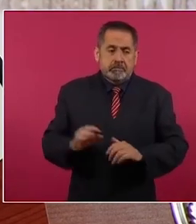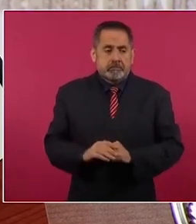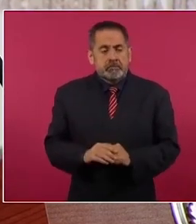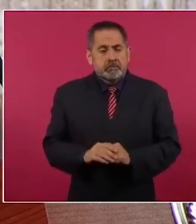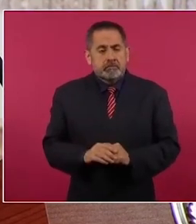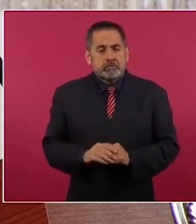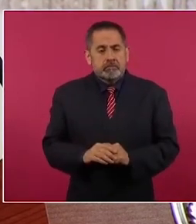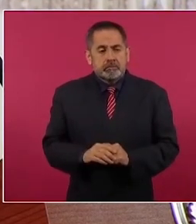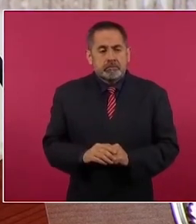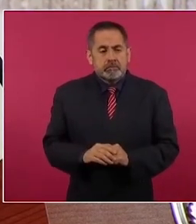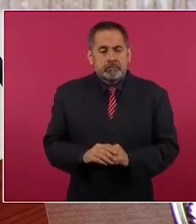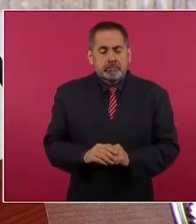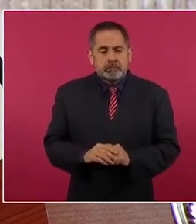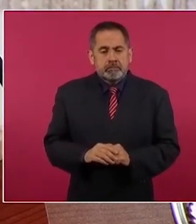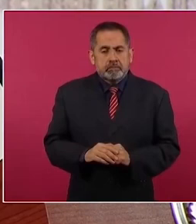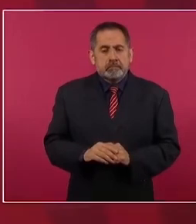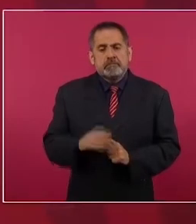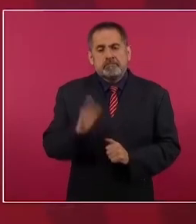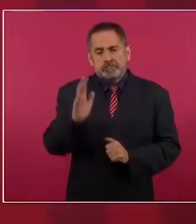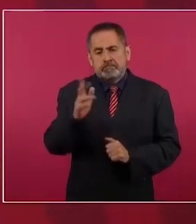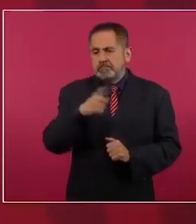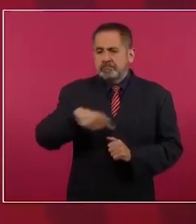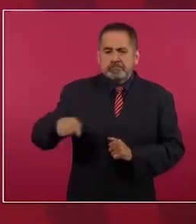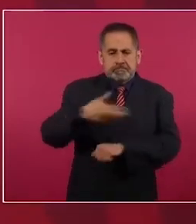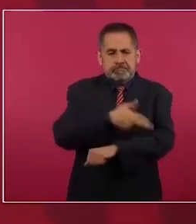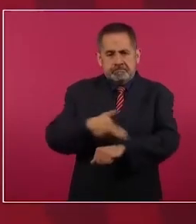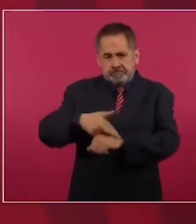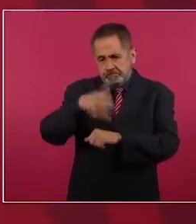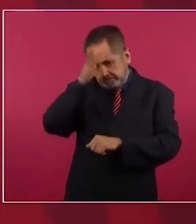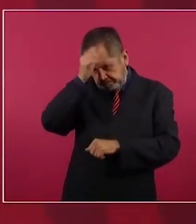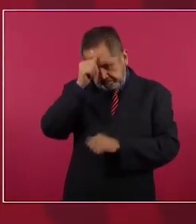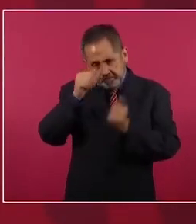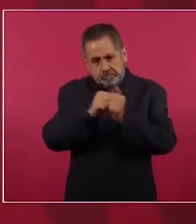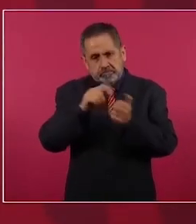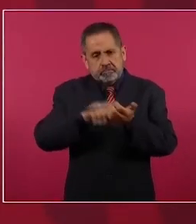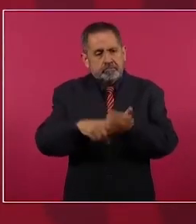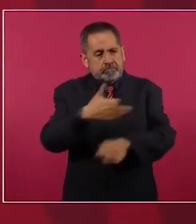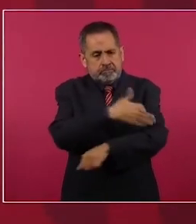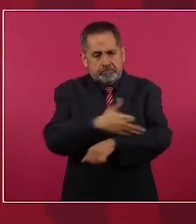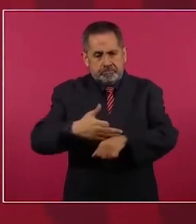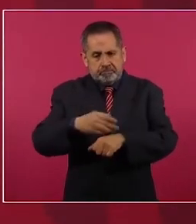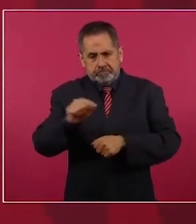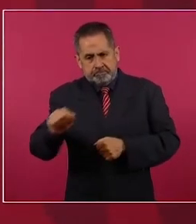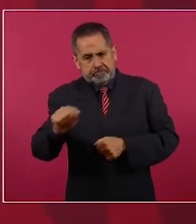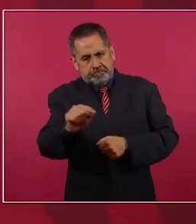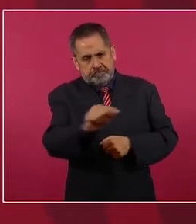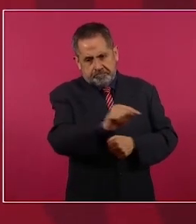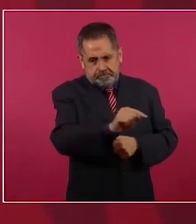De allá se tiene un acuerdo con los familiares.